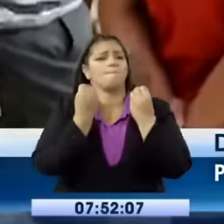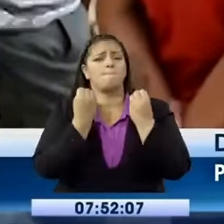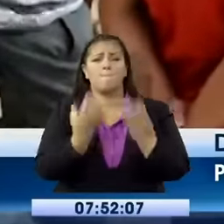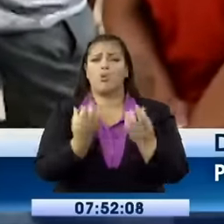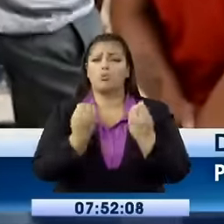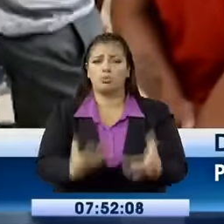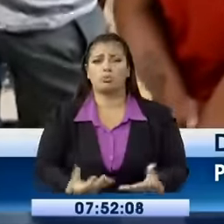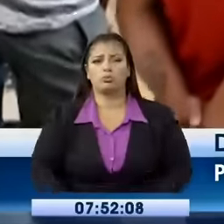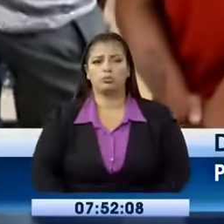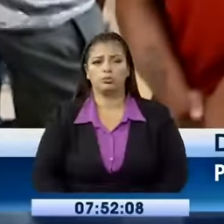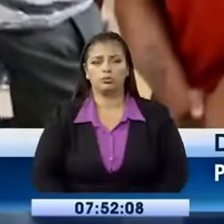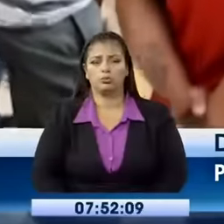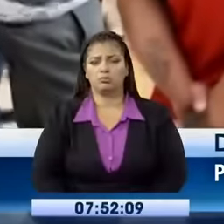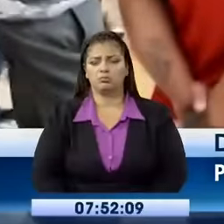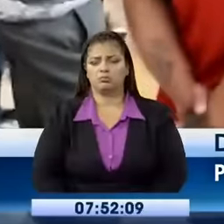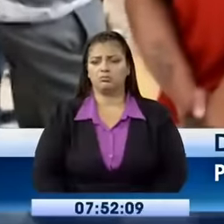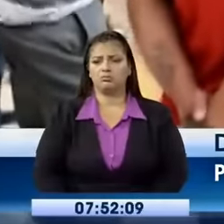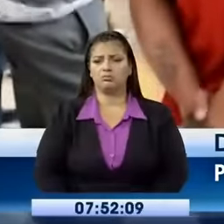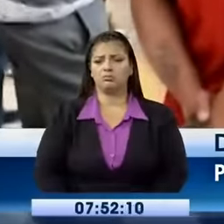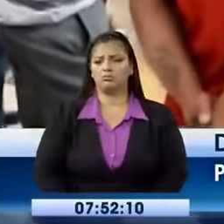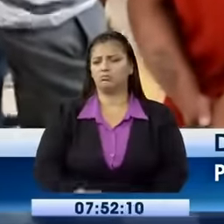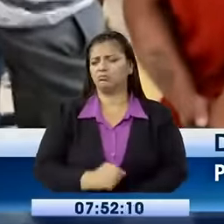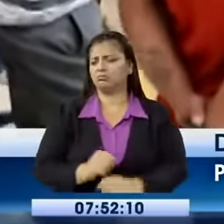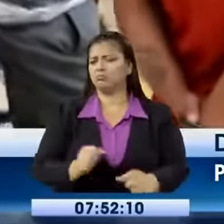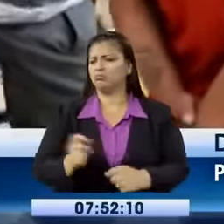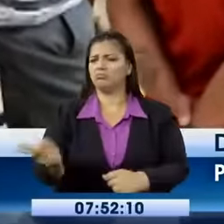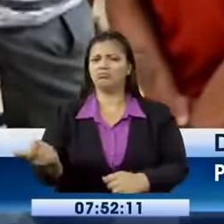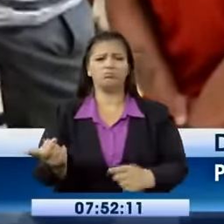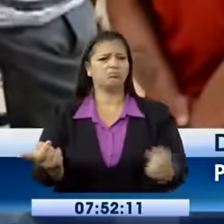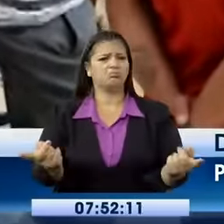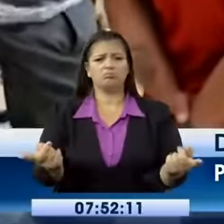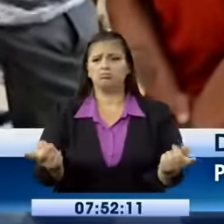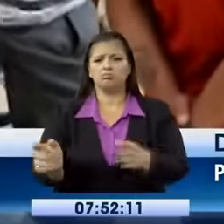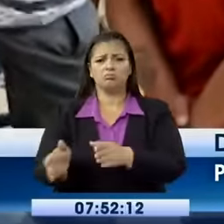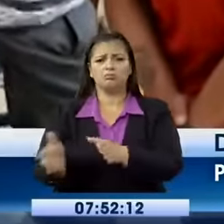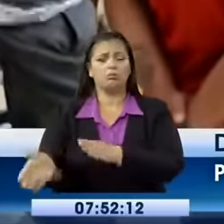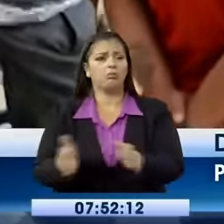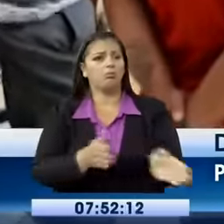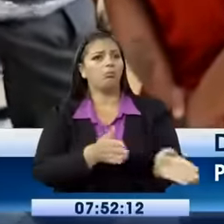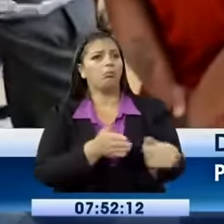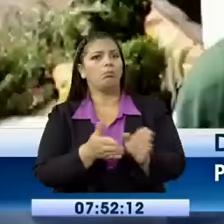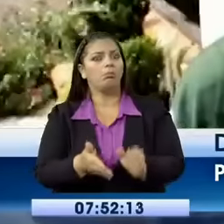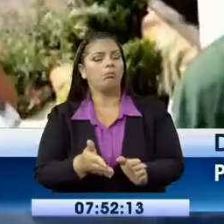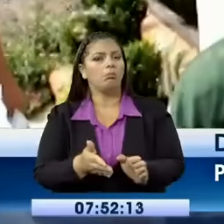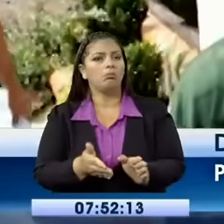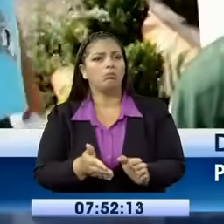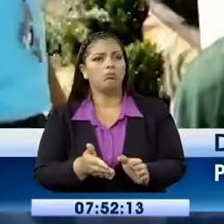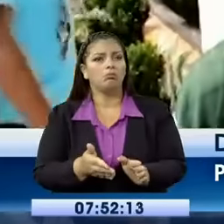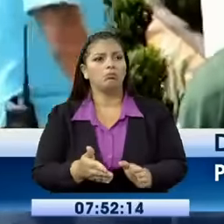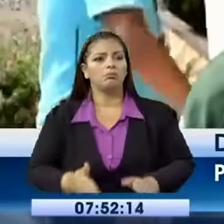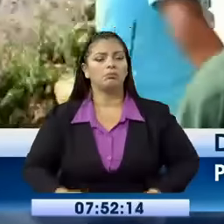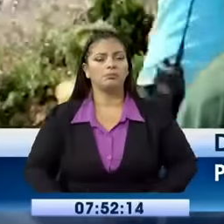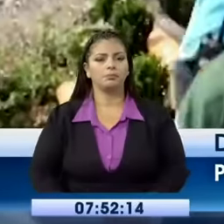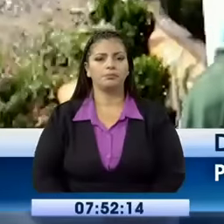que dice que est los dos tomando y que justo se mueren los dos juntos cas unas 3 horas